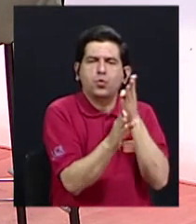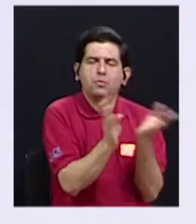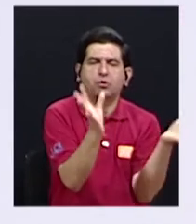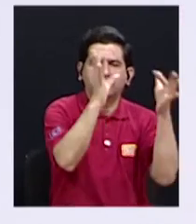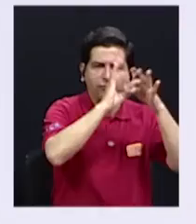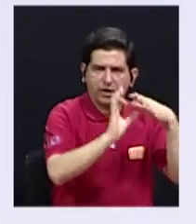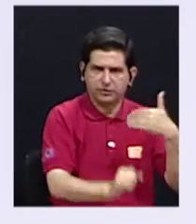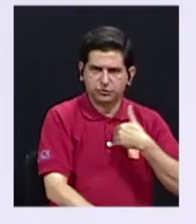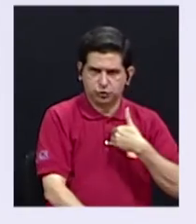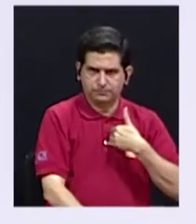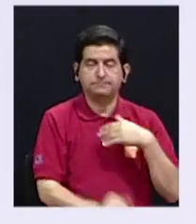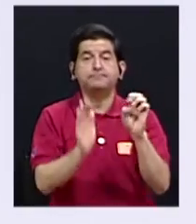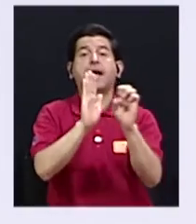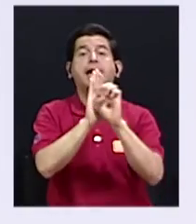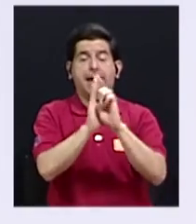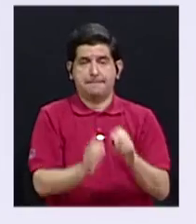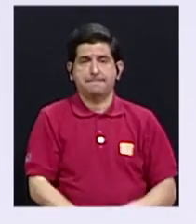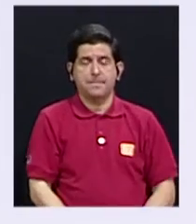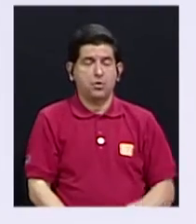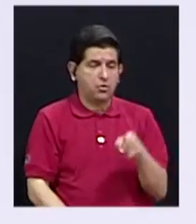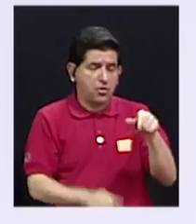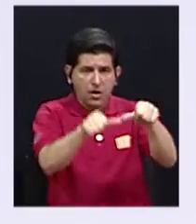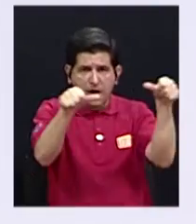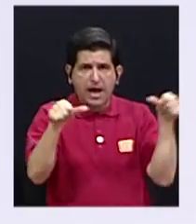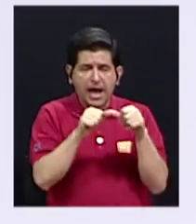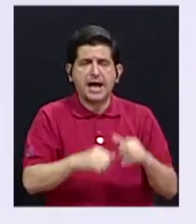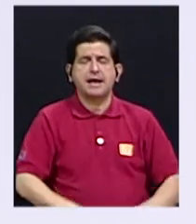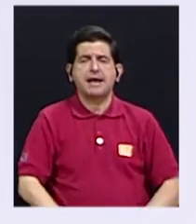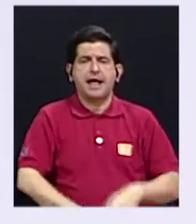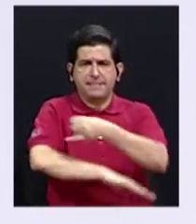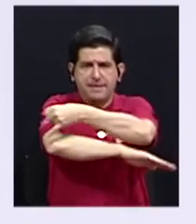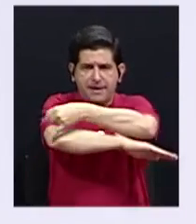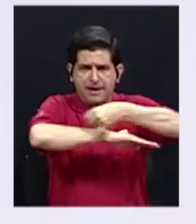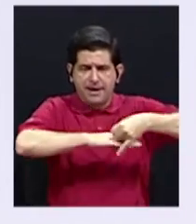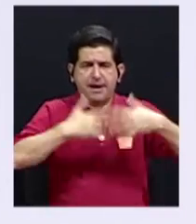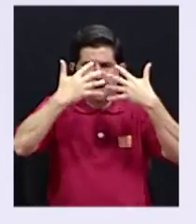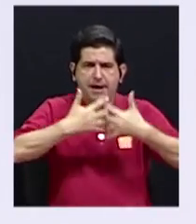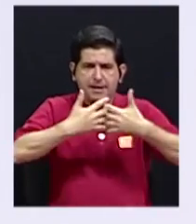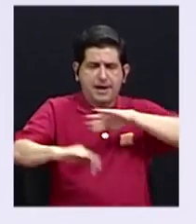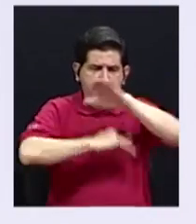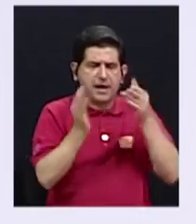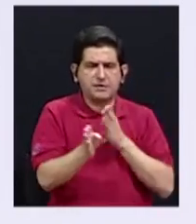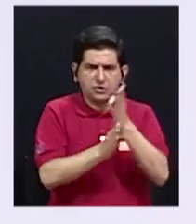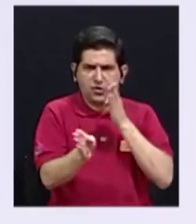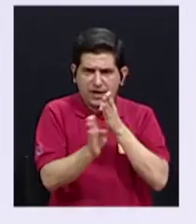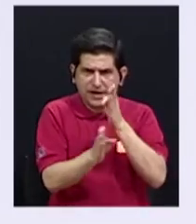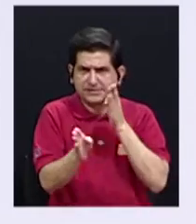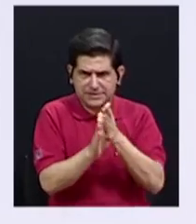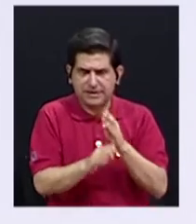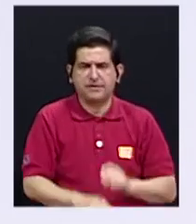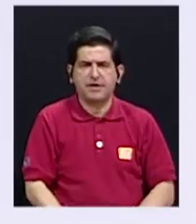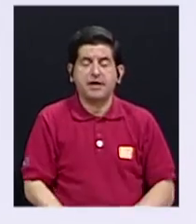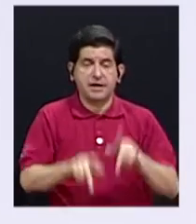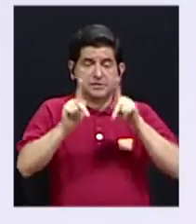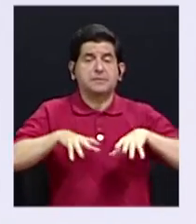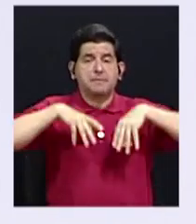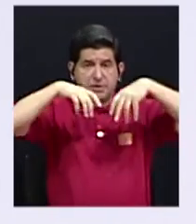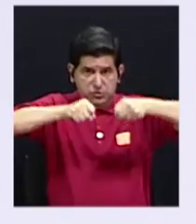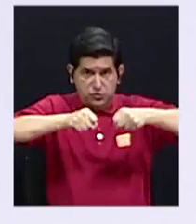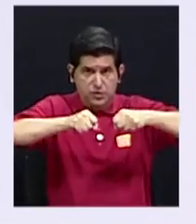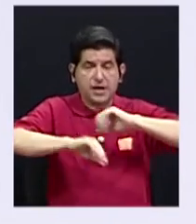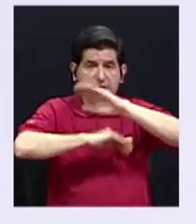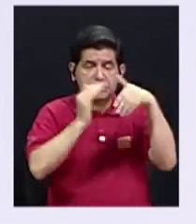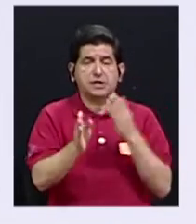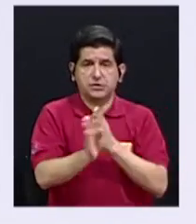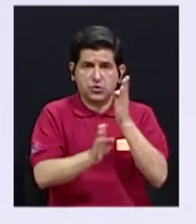afines por ejemplo la disciplina de ingeniería industrial incluiría todas las carreras que se ofertan las personas grabadas de todas